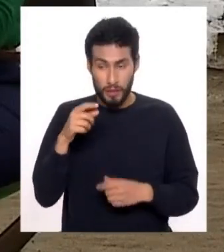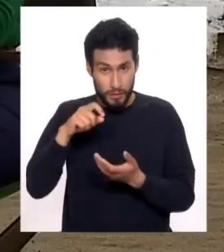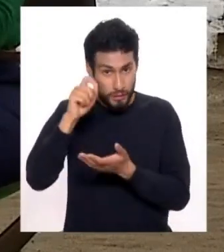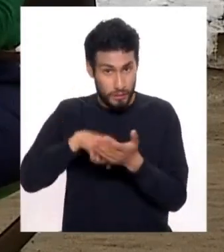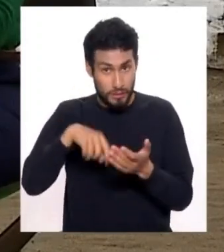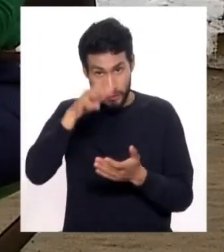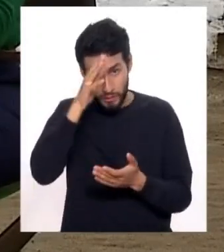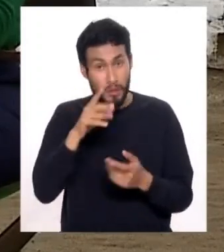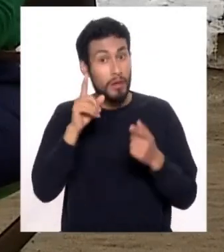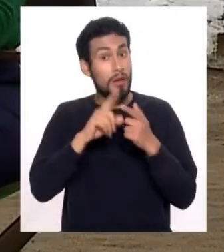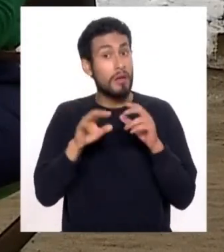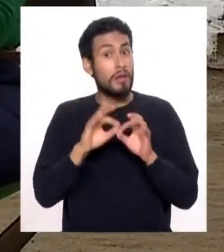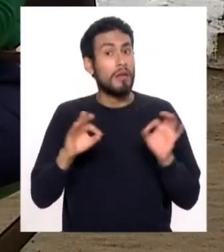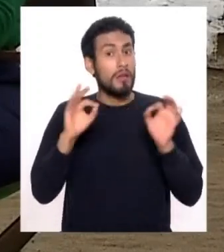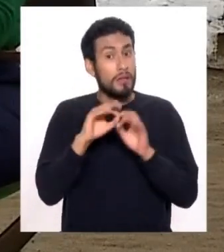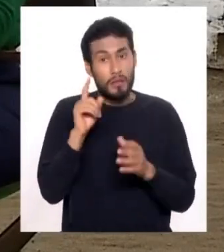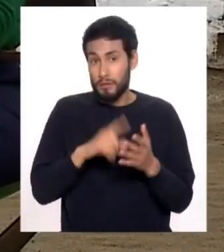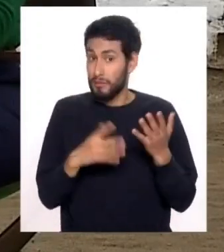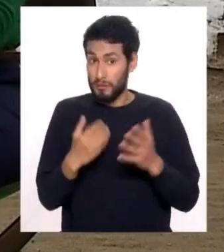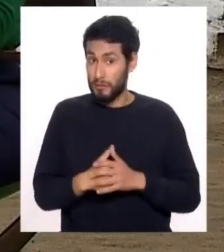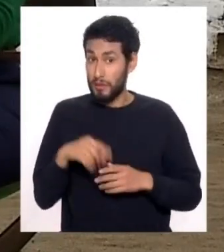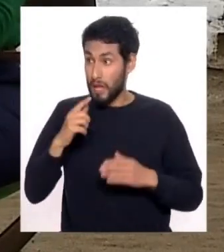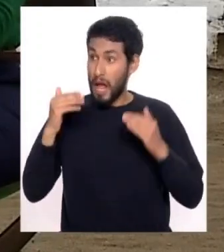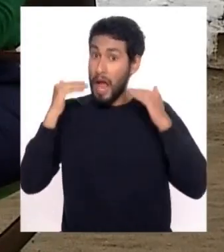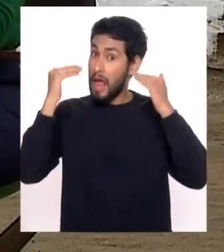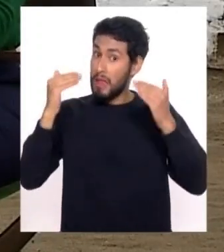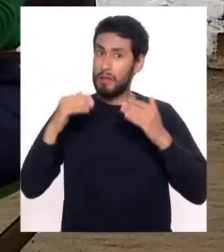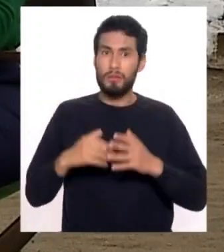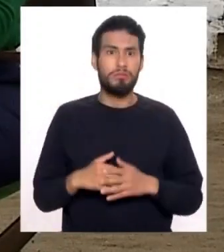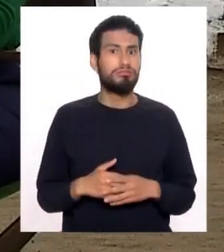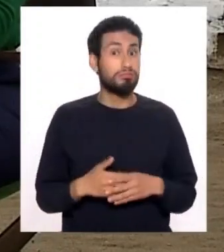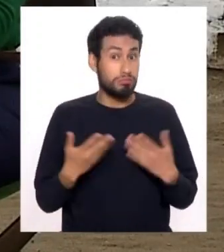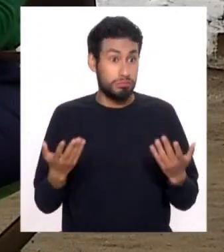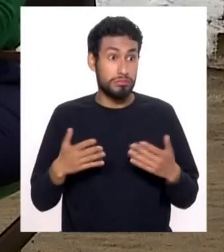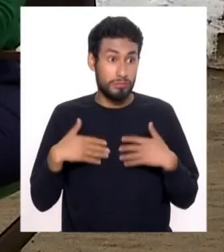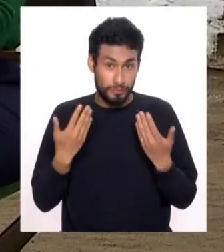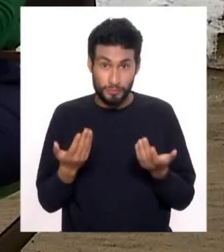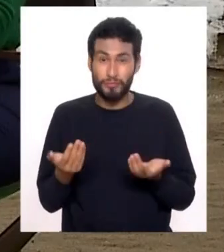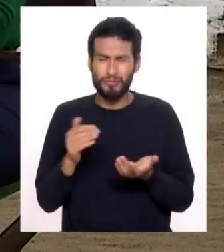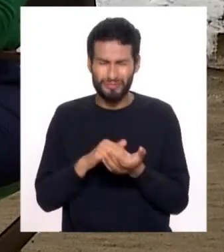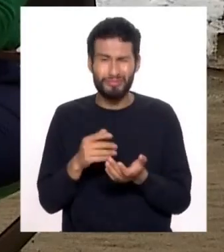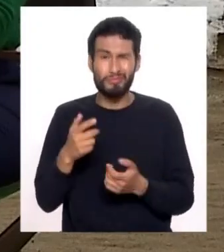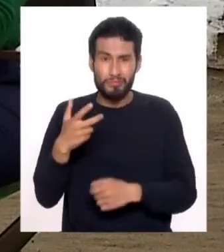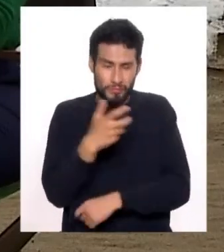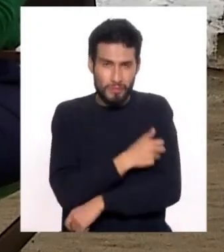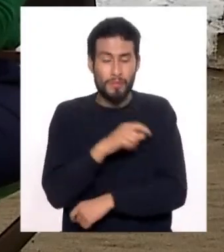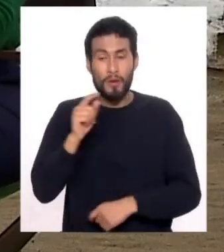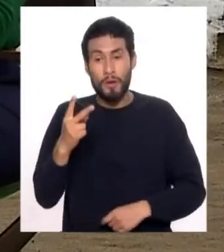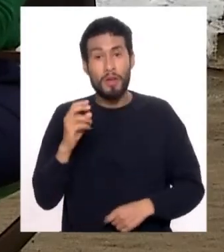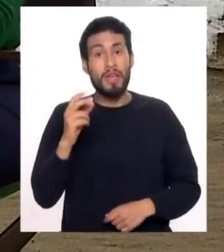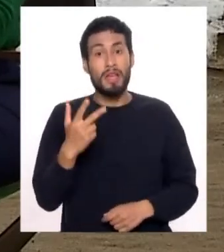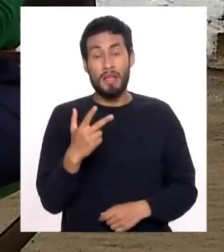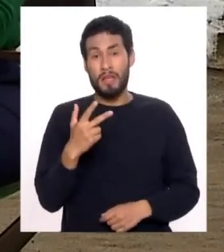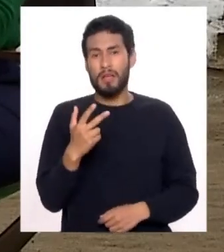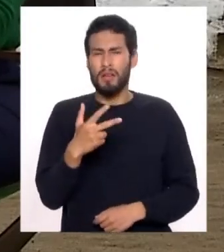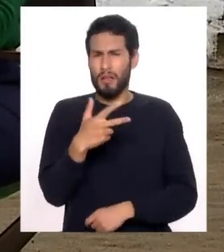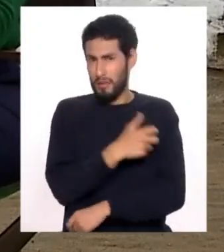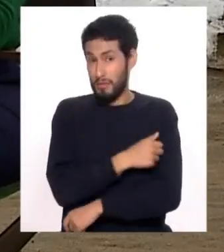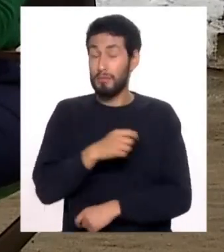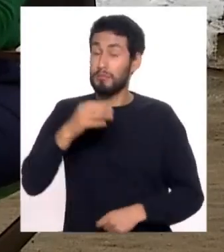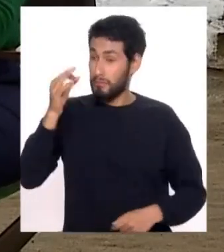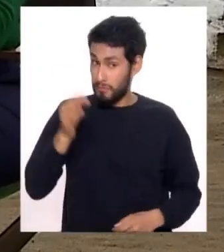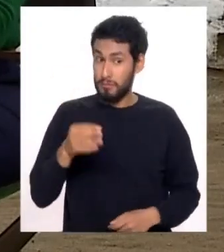pero sí es importante precisar que, sobre todo cuando son adultos, esto puede necesitar refuerzos y la segunda y tercera dosis, y es